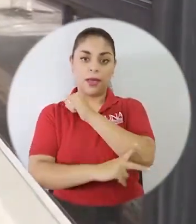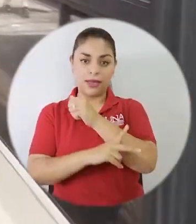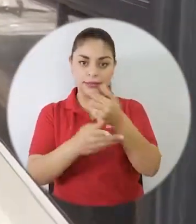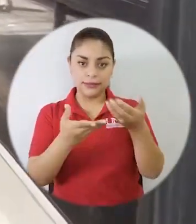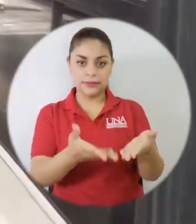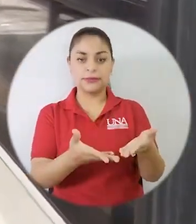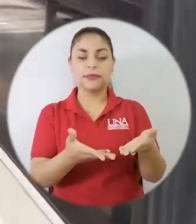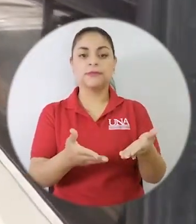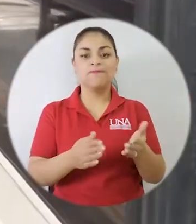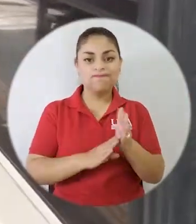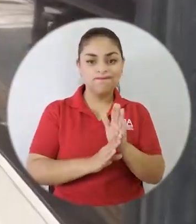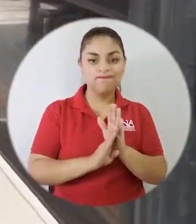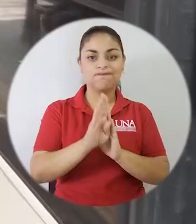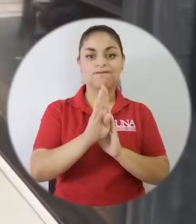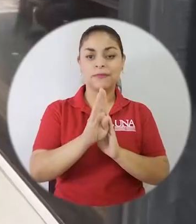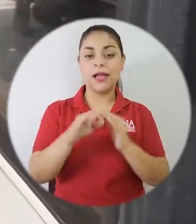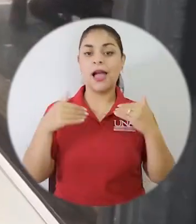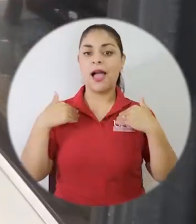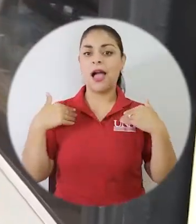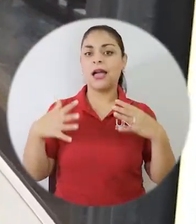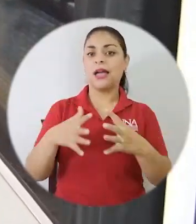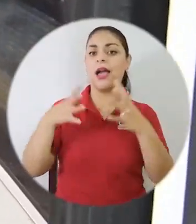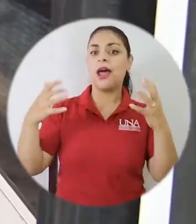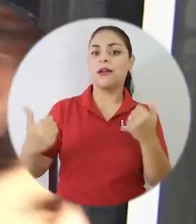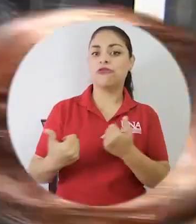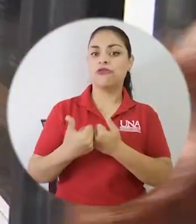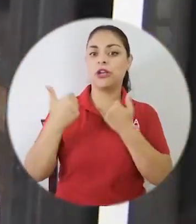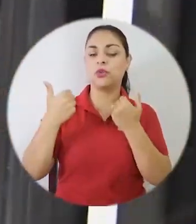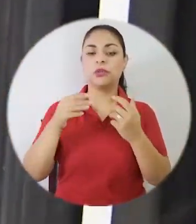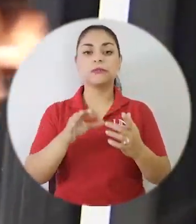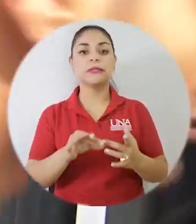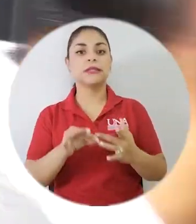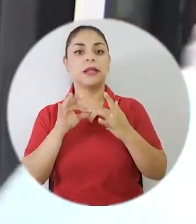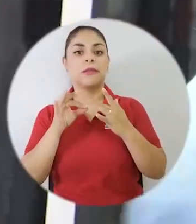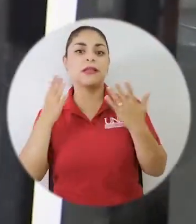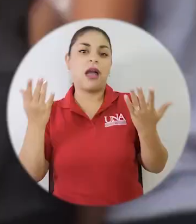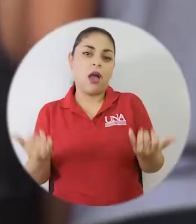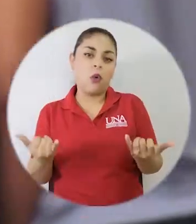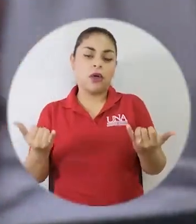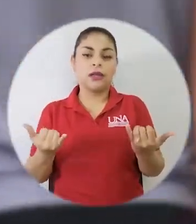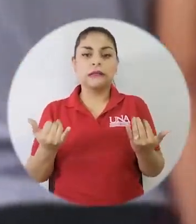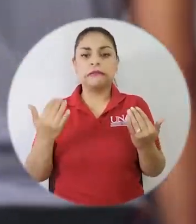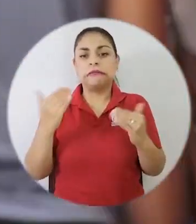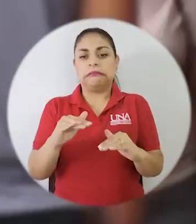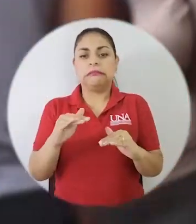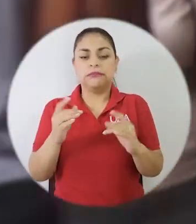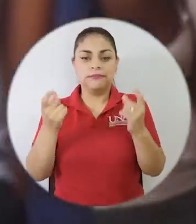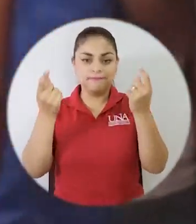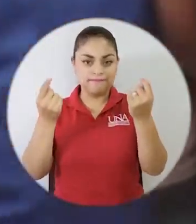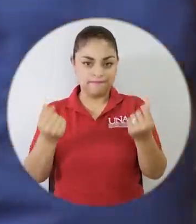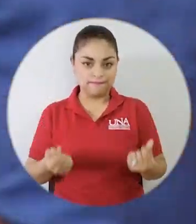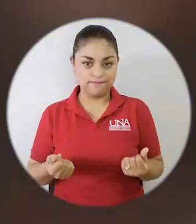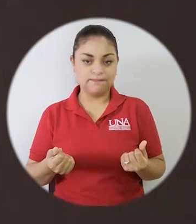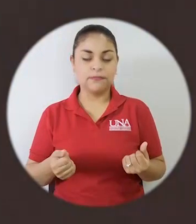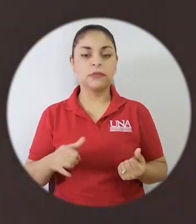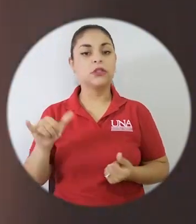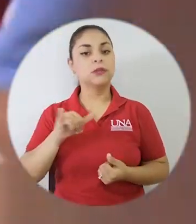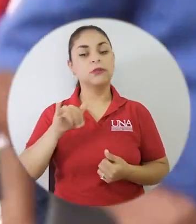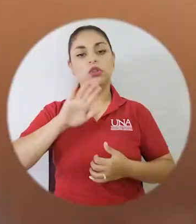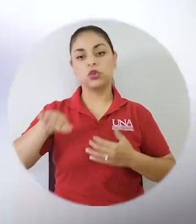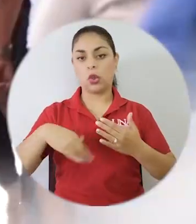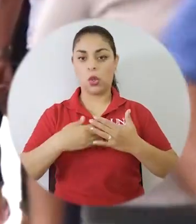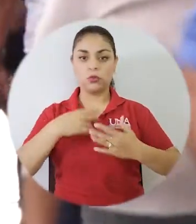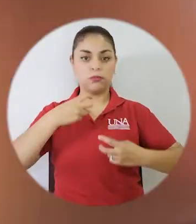derecho. Tenemos un gran reto en estos momentos, particularmente por la restricción presupuestaria y por todos